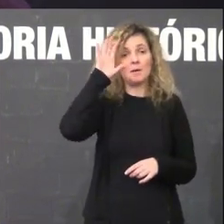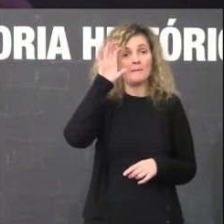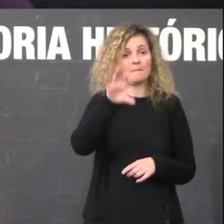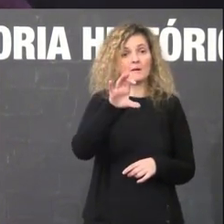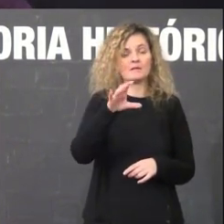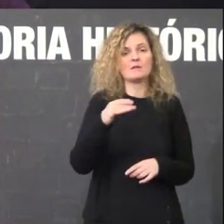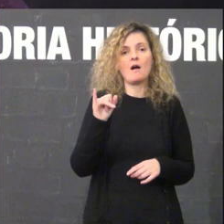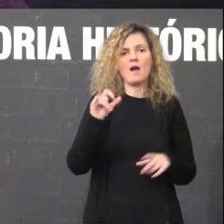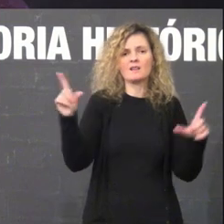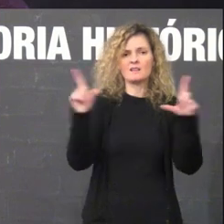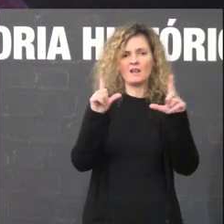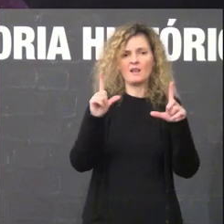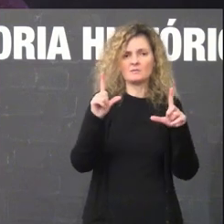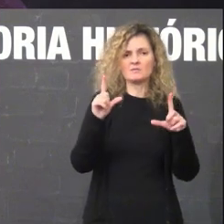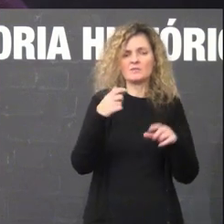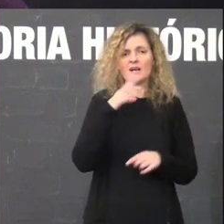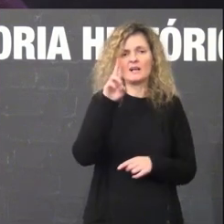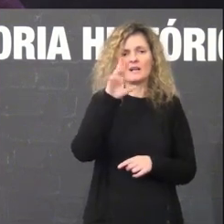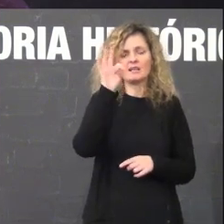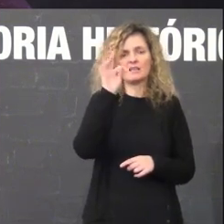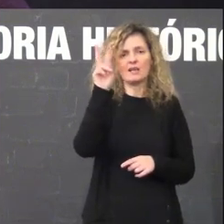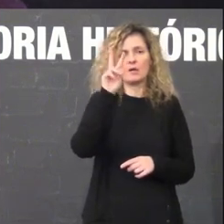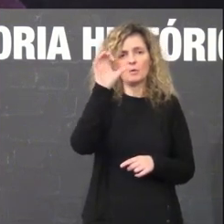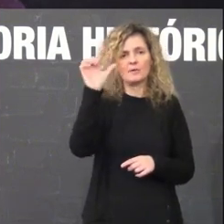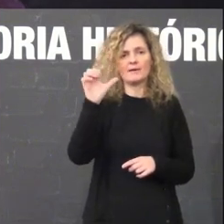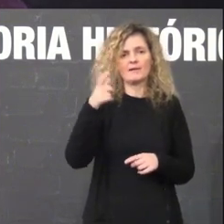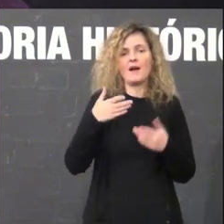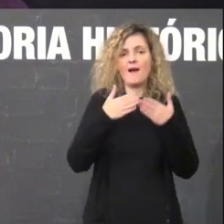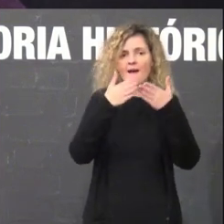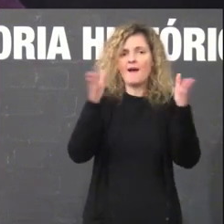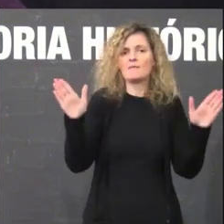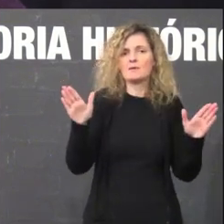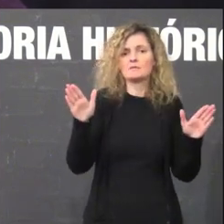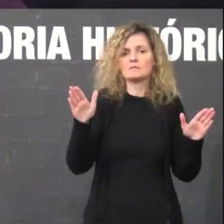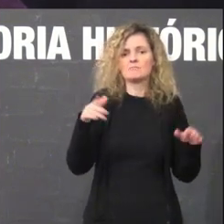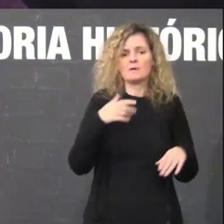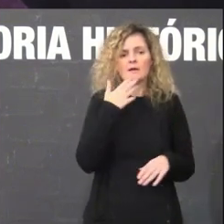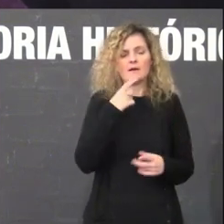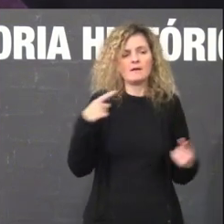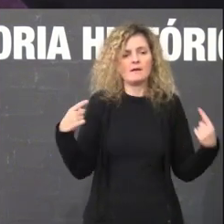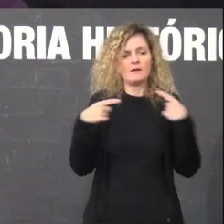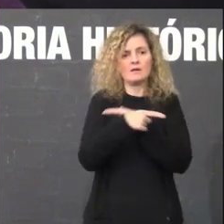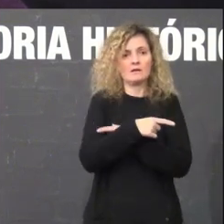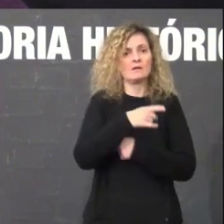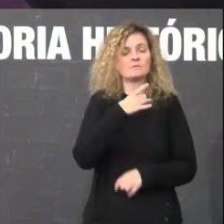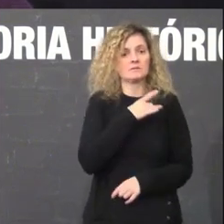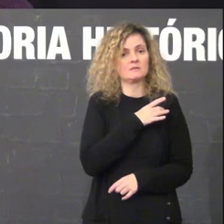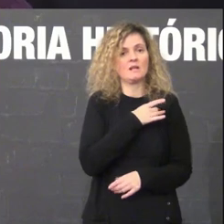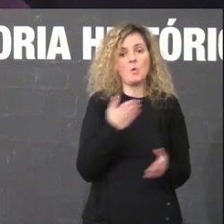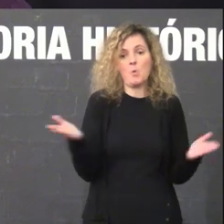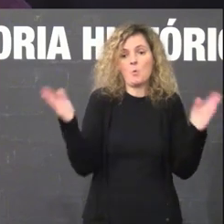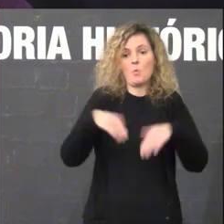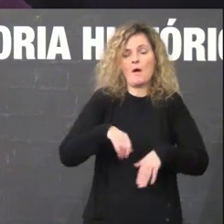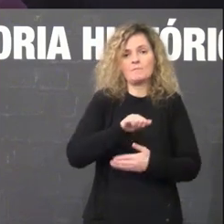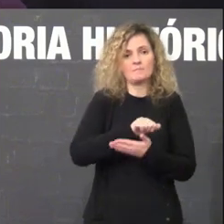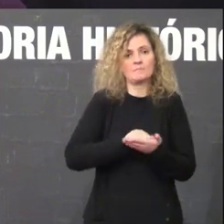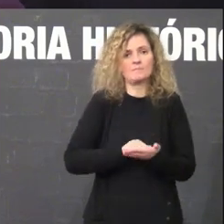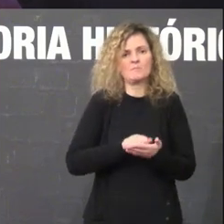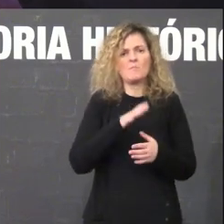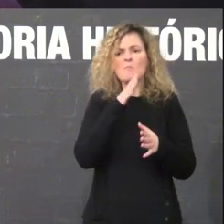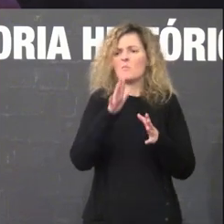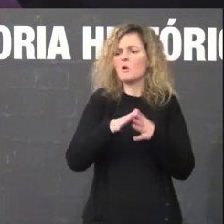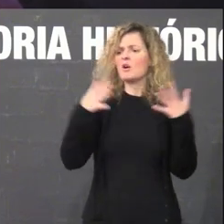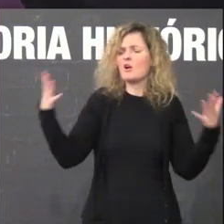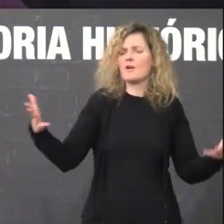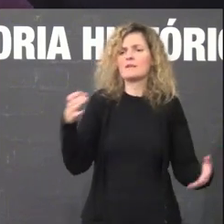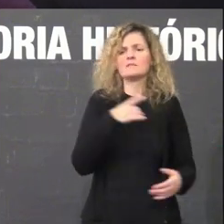tenga una televisión también 13 TV una televisión en abierto mientras que por ejemplo los sindicatos no tienen nada Por qué los grandes